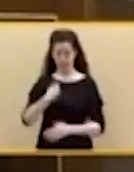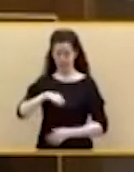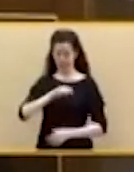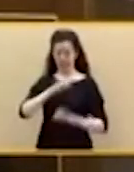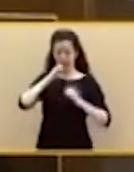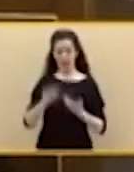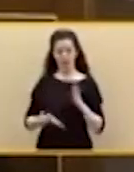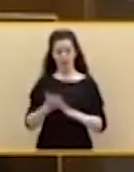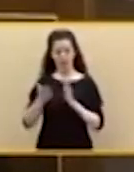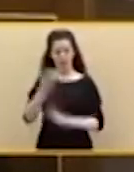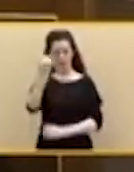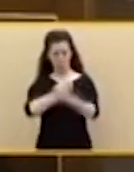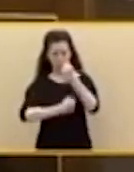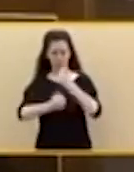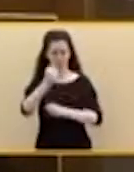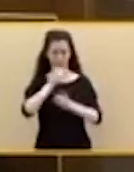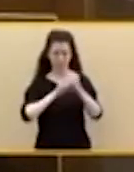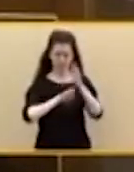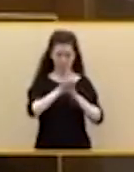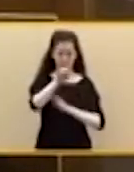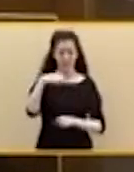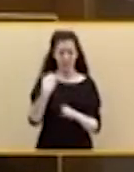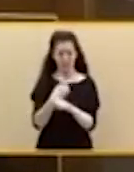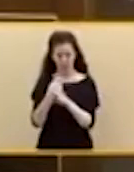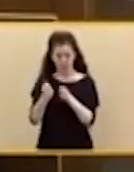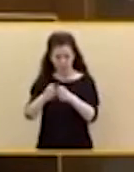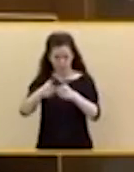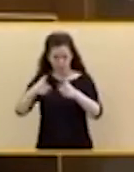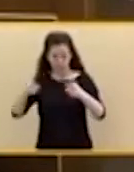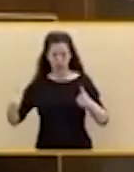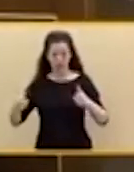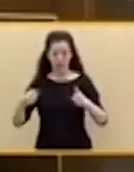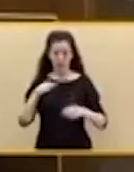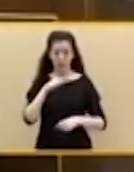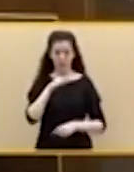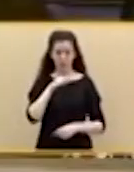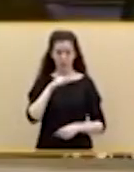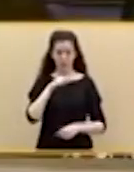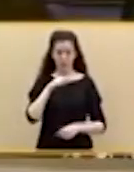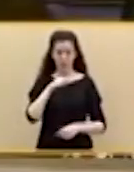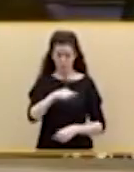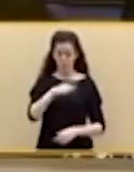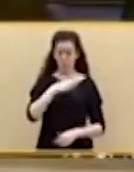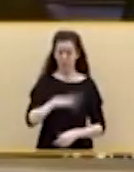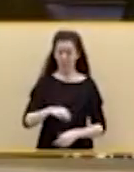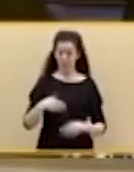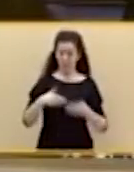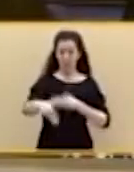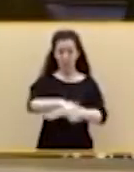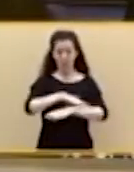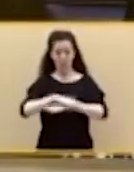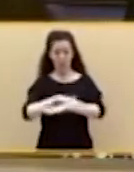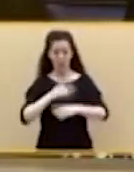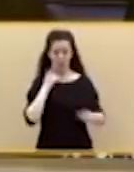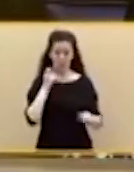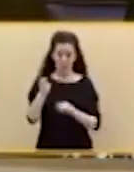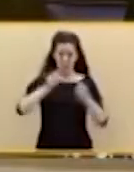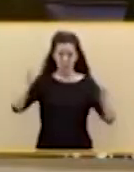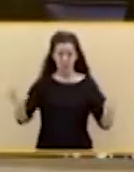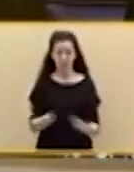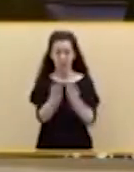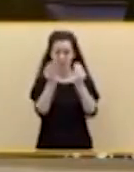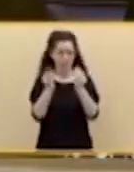Senado Indiscutible Mientras que el PSOE Tiene 80 y tantos Diputados Nada más Entonces para poder